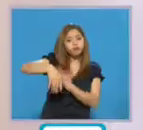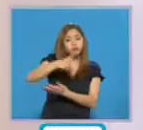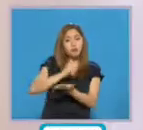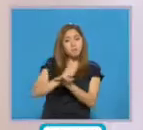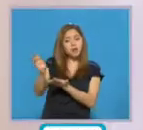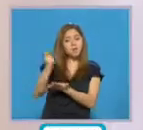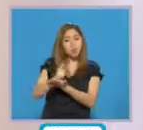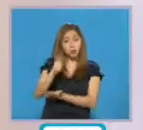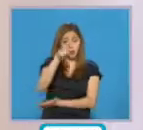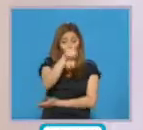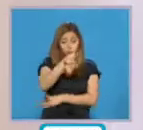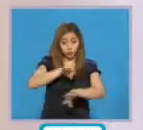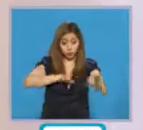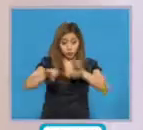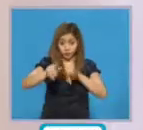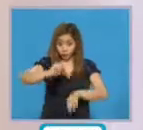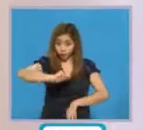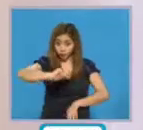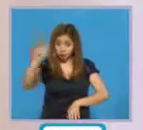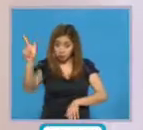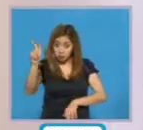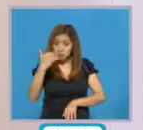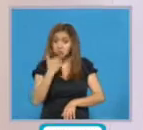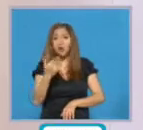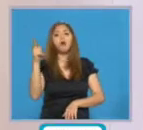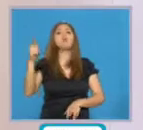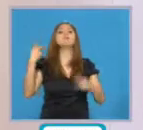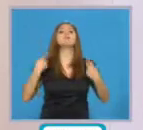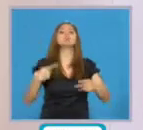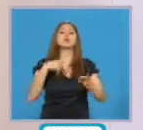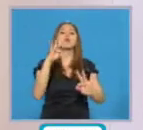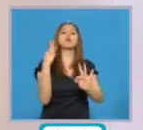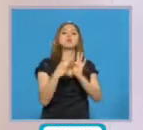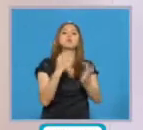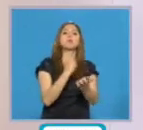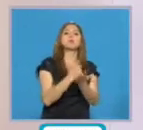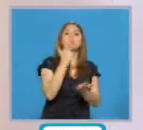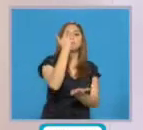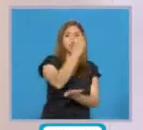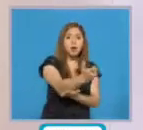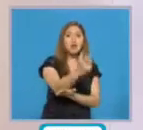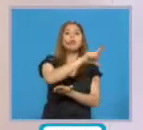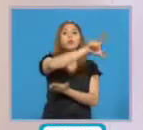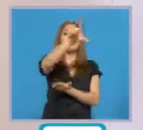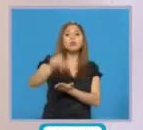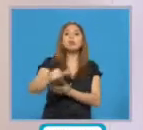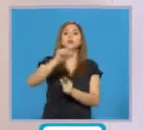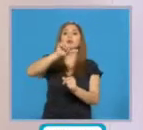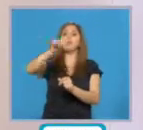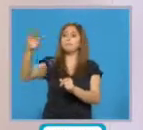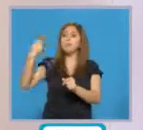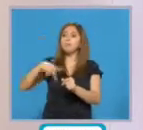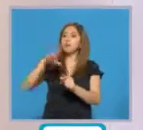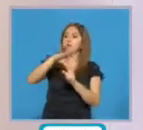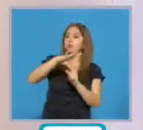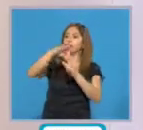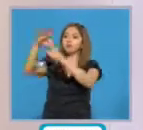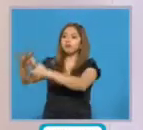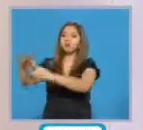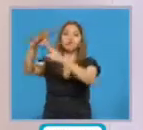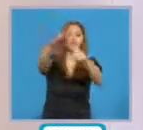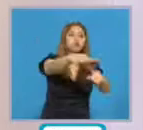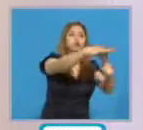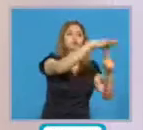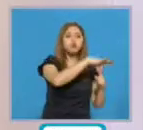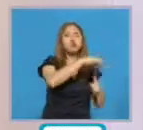haces un buen trabajo, seguramente el cliente te va a pagar. ¿Y qué va a pasar? Te va a recomendar con otros clientes para que puedas estarle